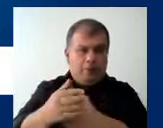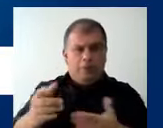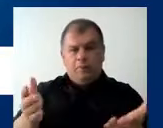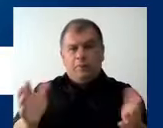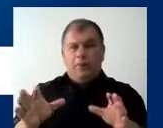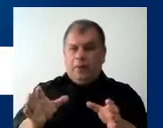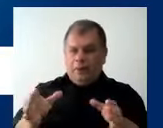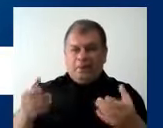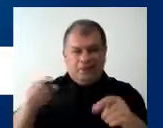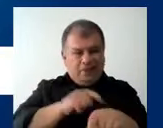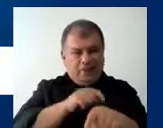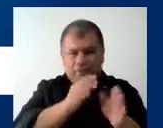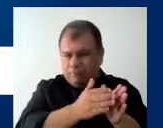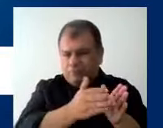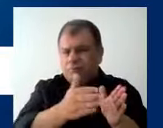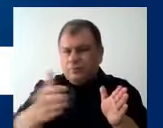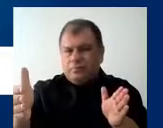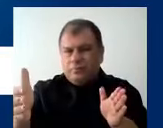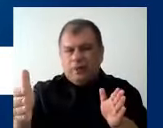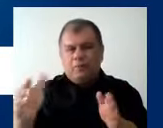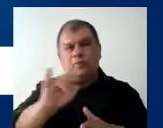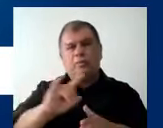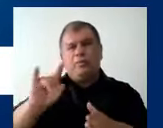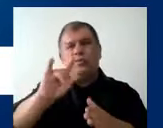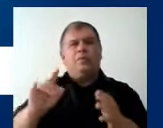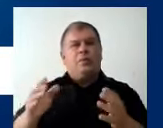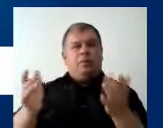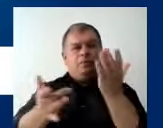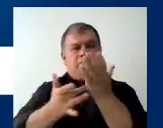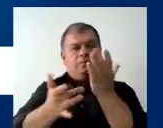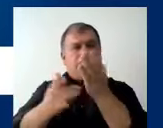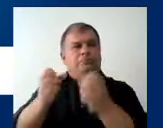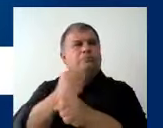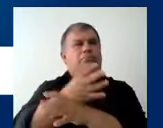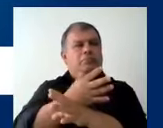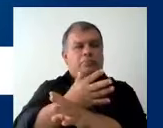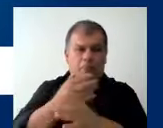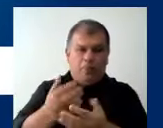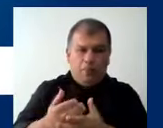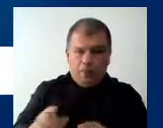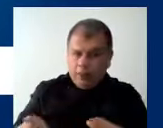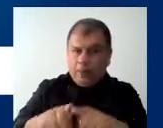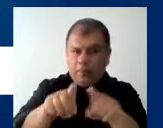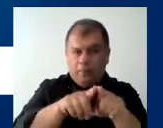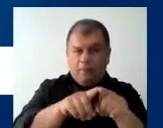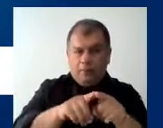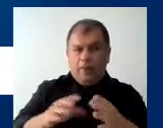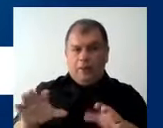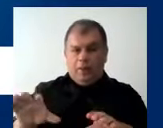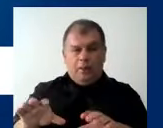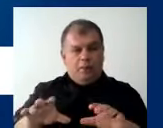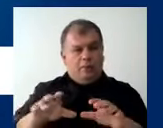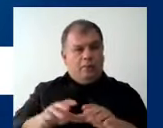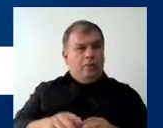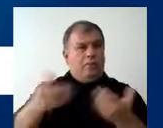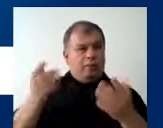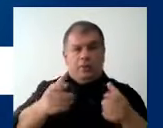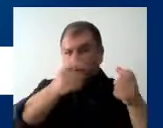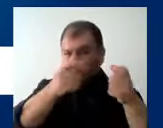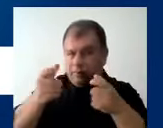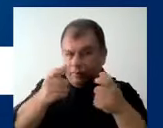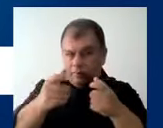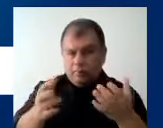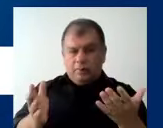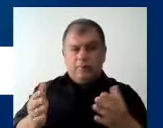este contexto de utilización de plataformas virtuales. Asimismo, hicimos una supervisión